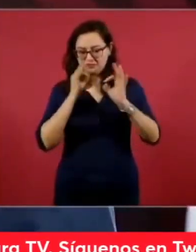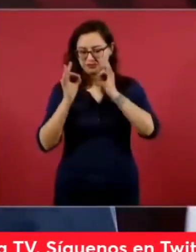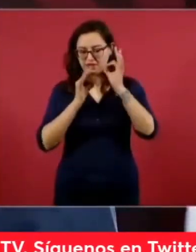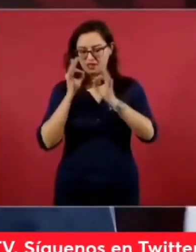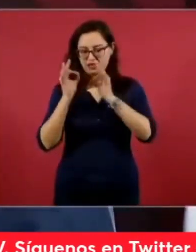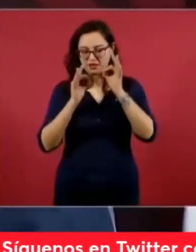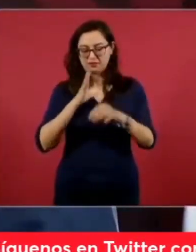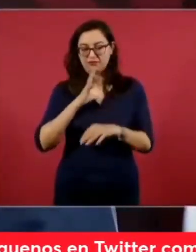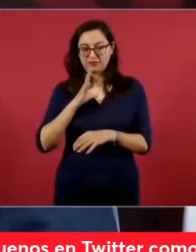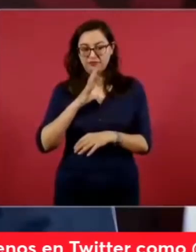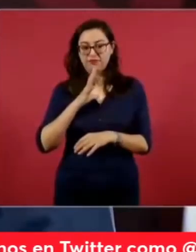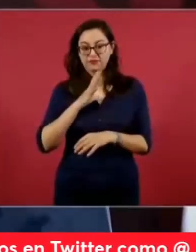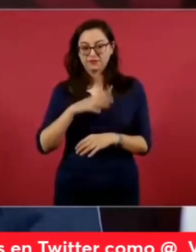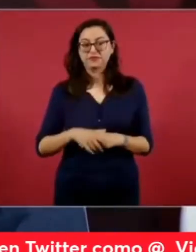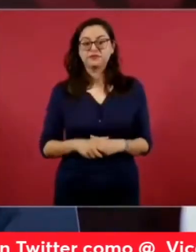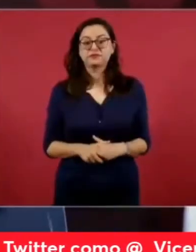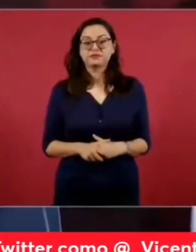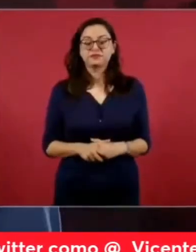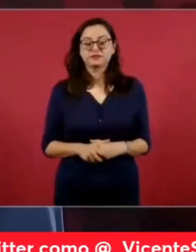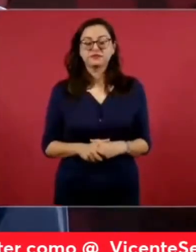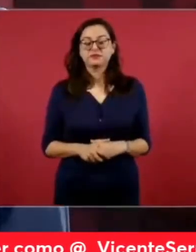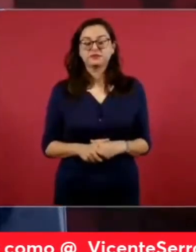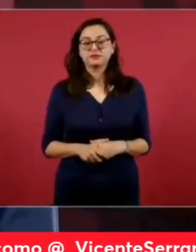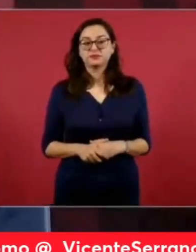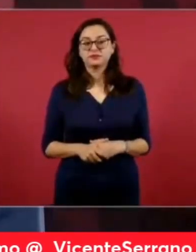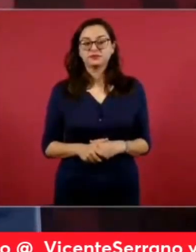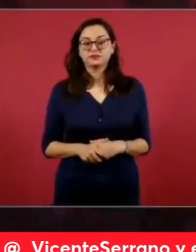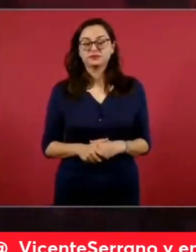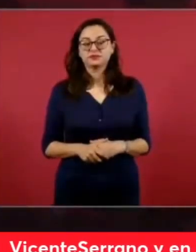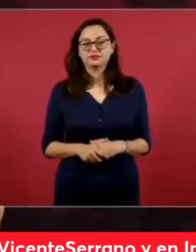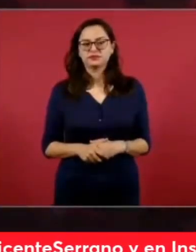Jacobo Zabludovsky me hizo la primera entrevista